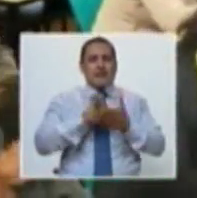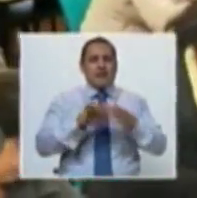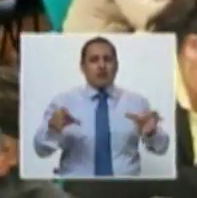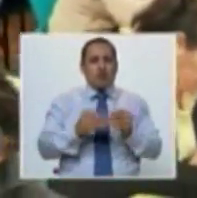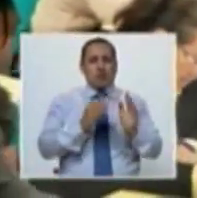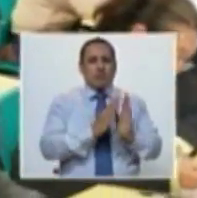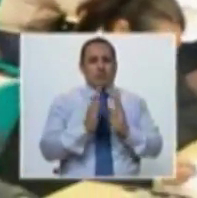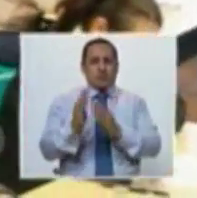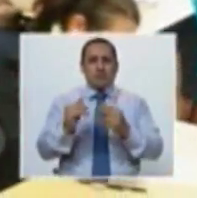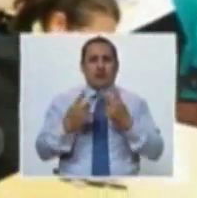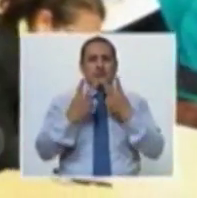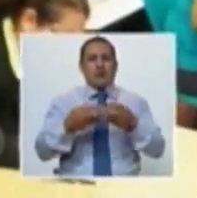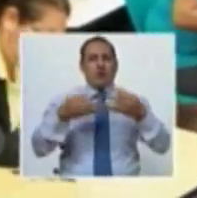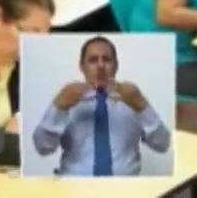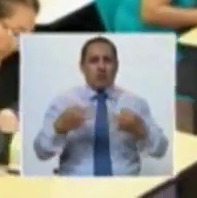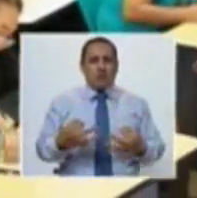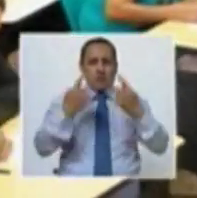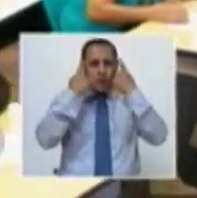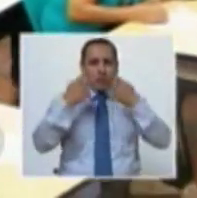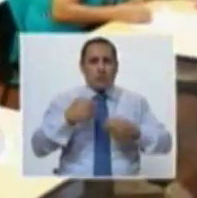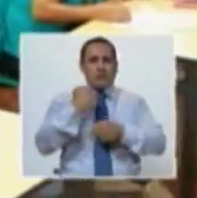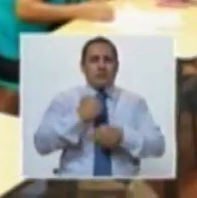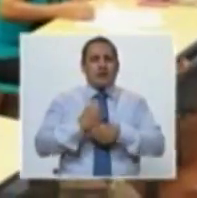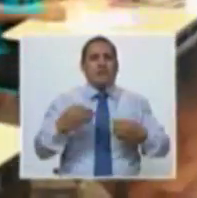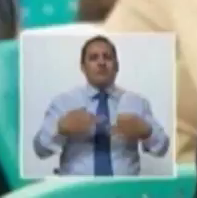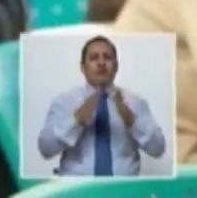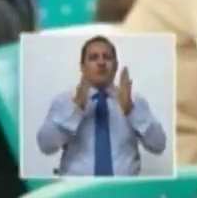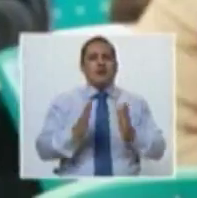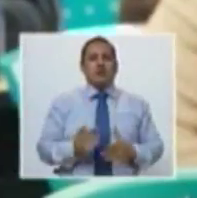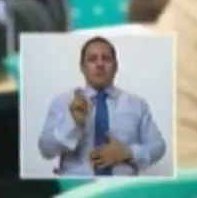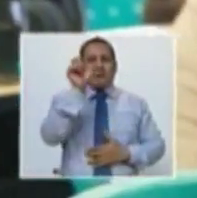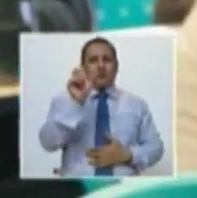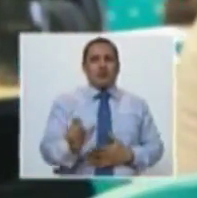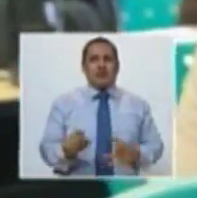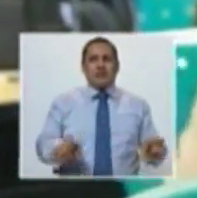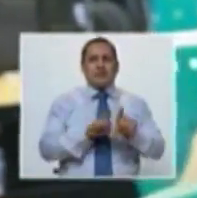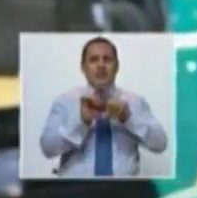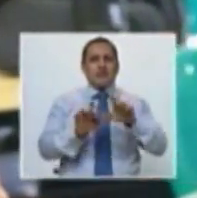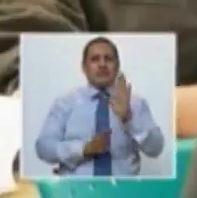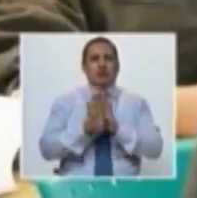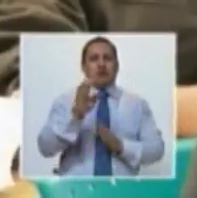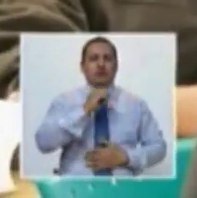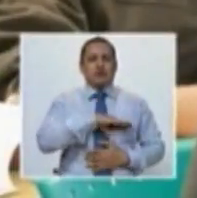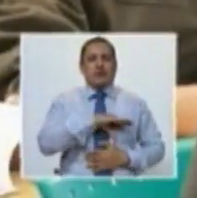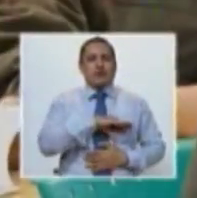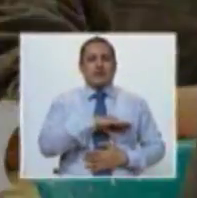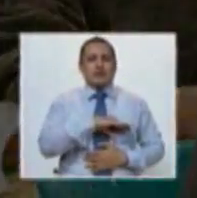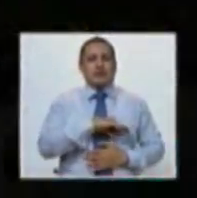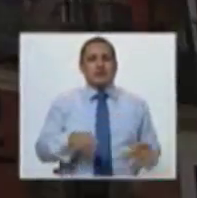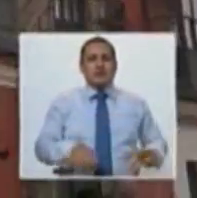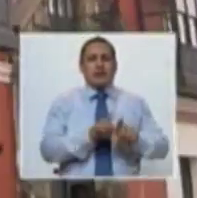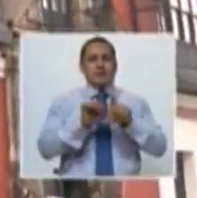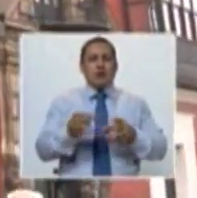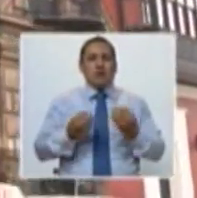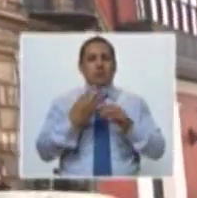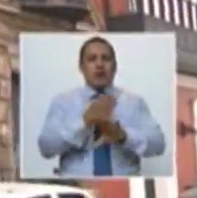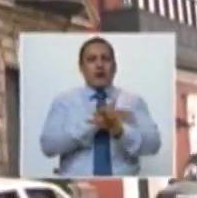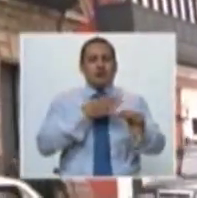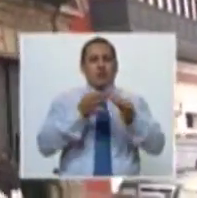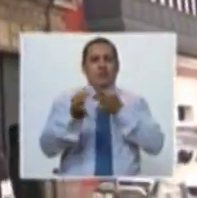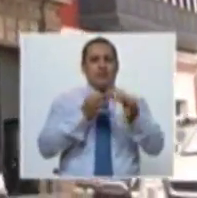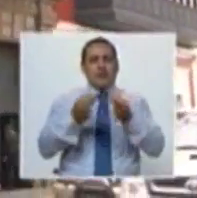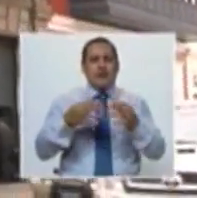proceso educativo cumpla su finalidad de formación personal y de desarrollo social, tal y como lo señala